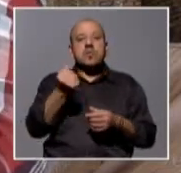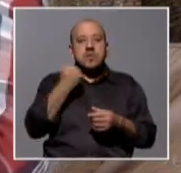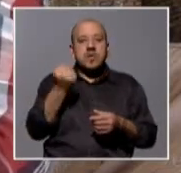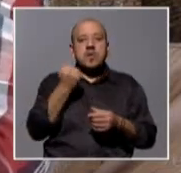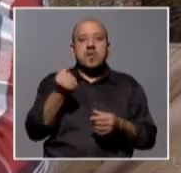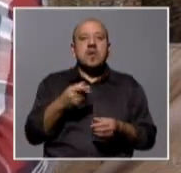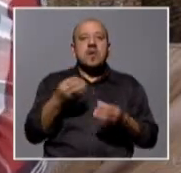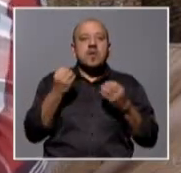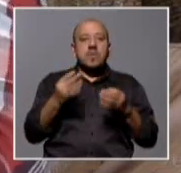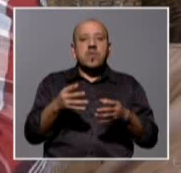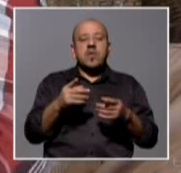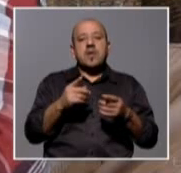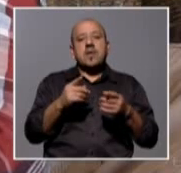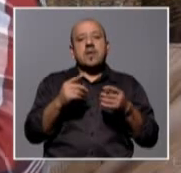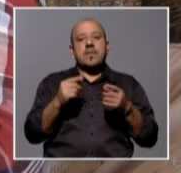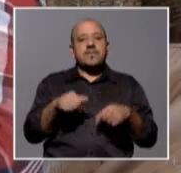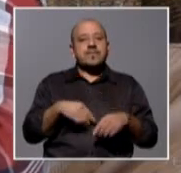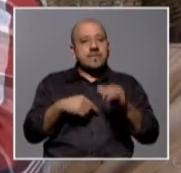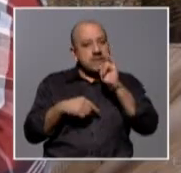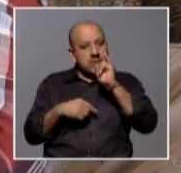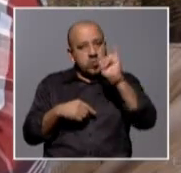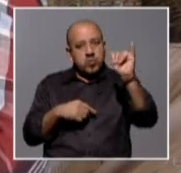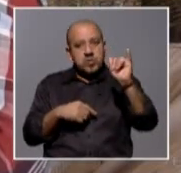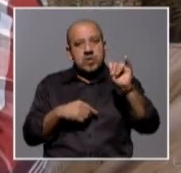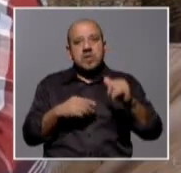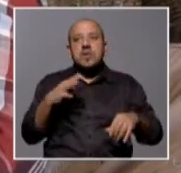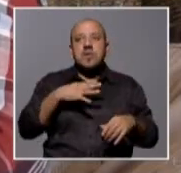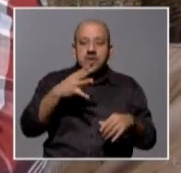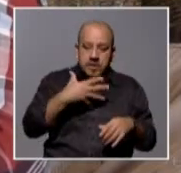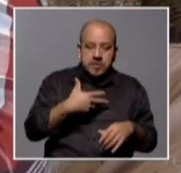se juntaron todas las denuncias y las llevaron